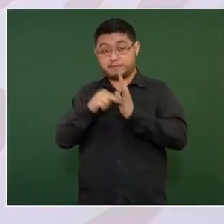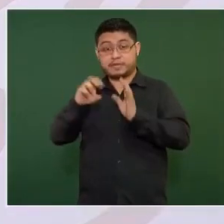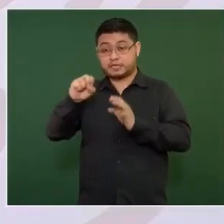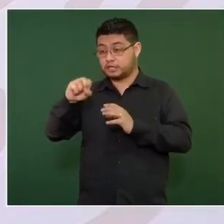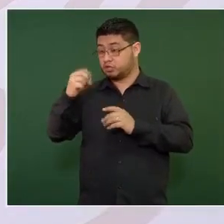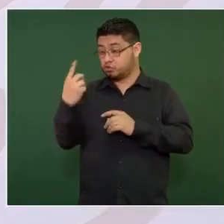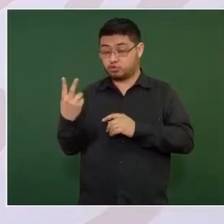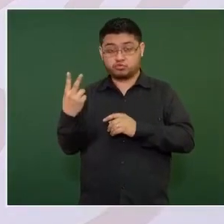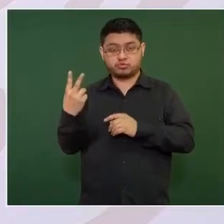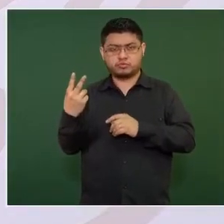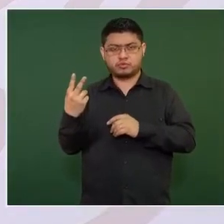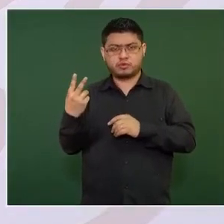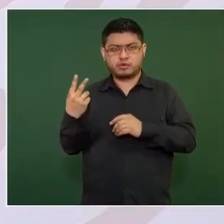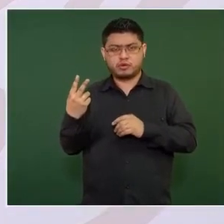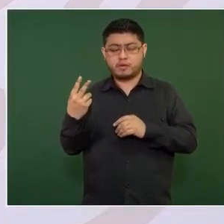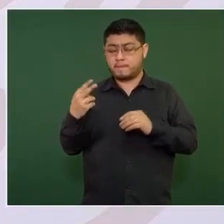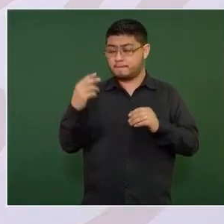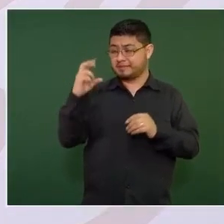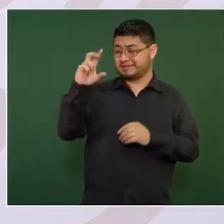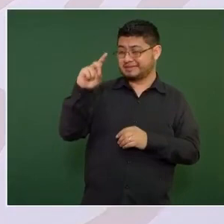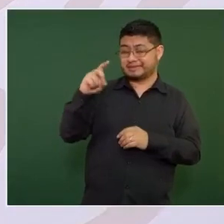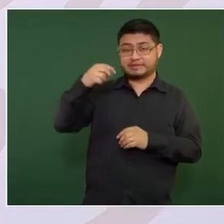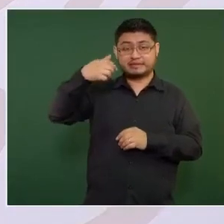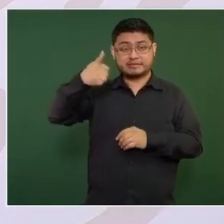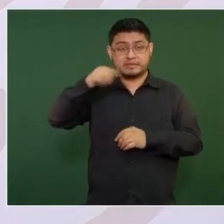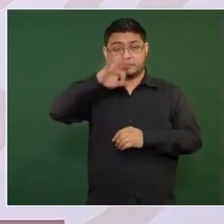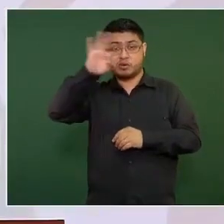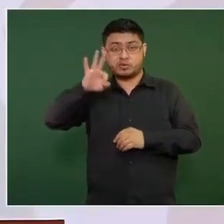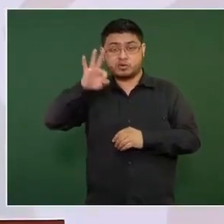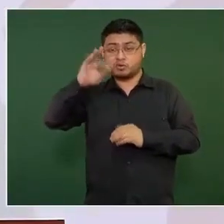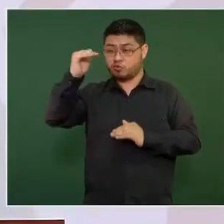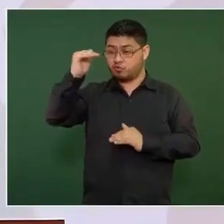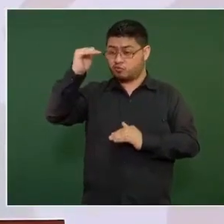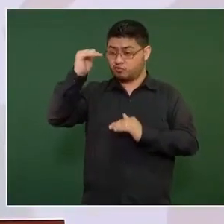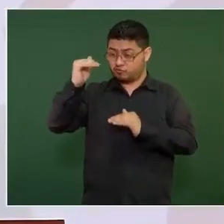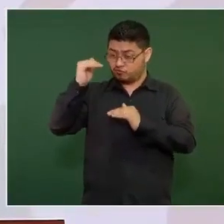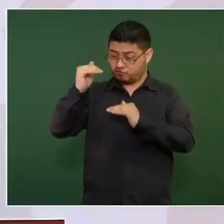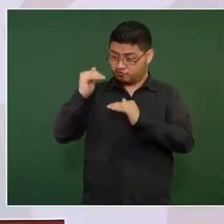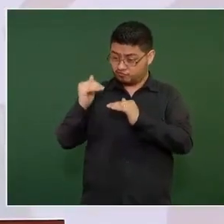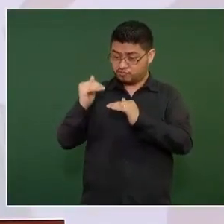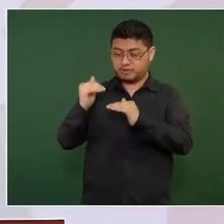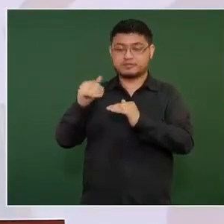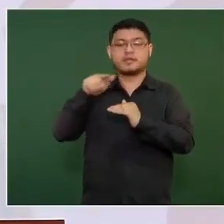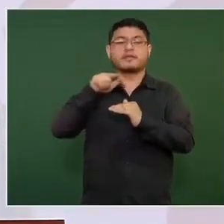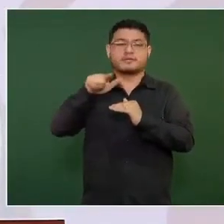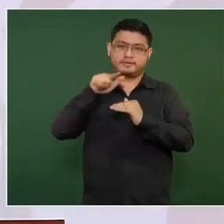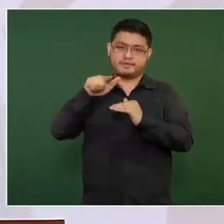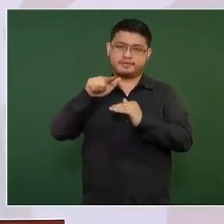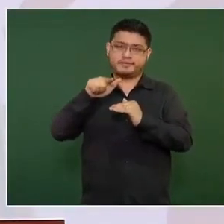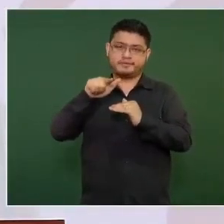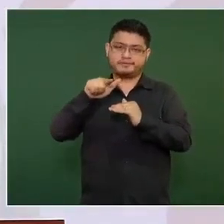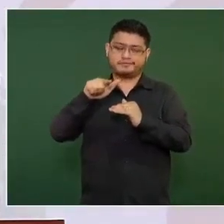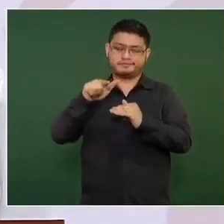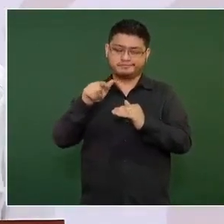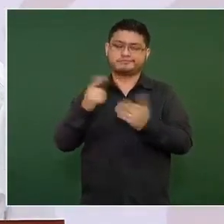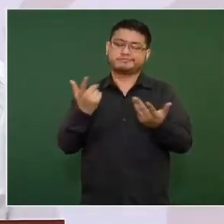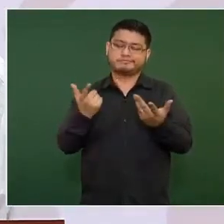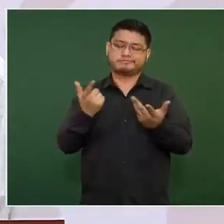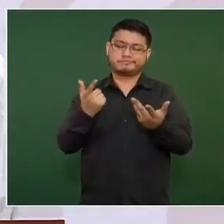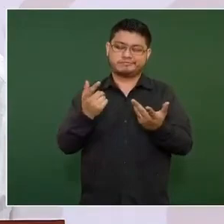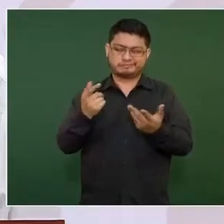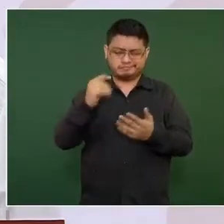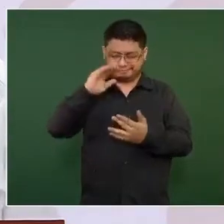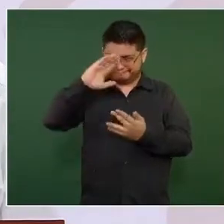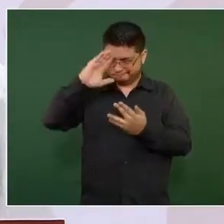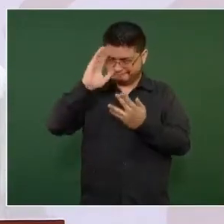redujo de 36 a 17 veces. Es decir, se redujo